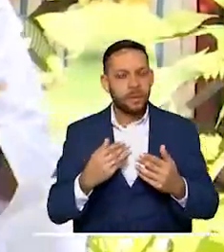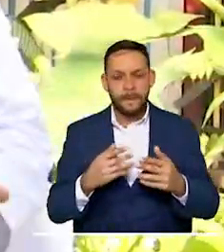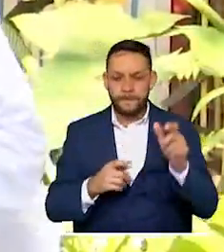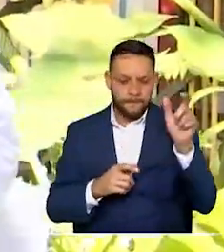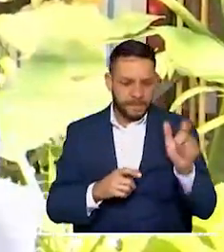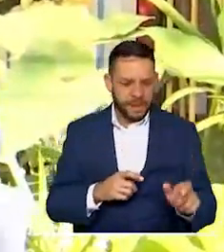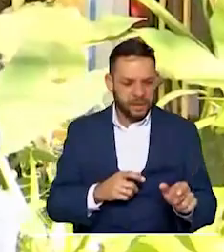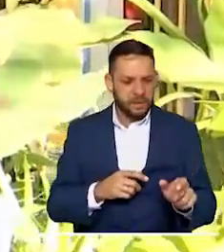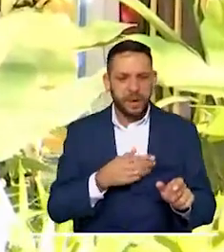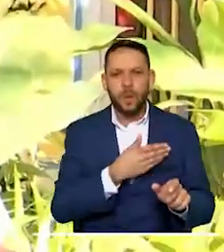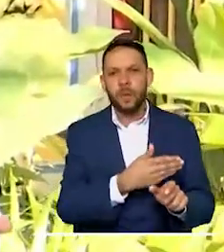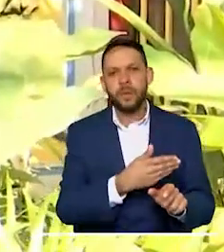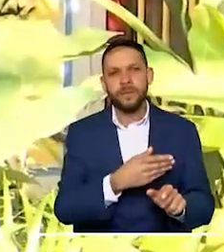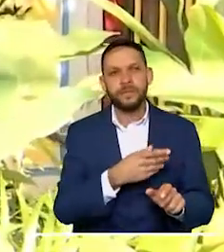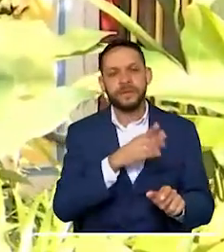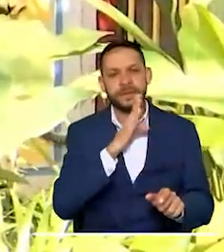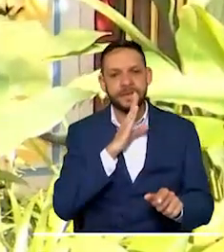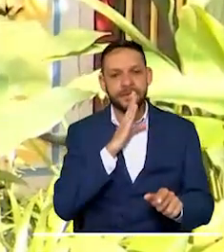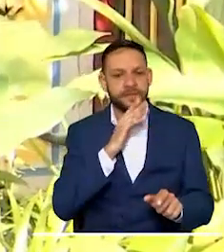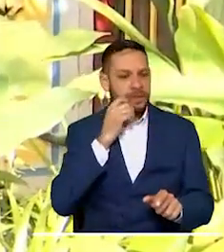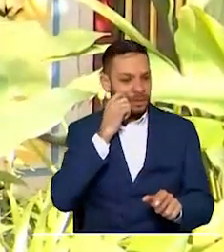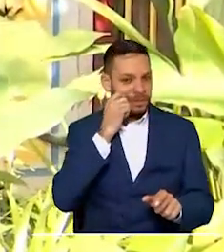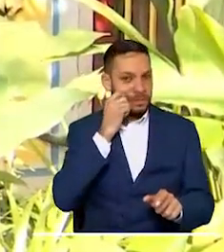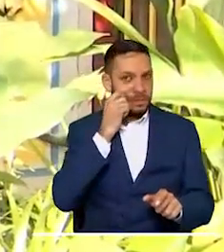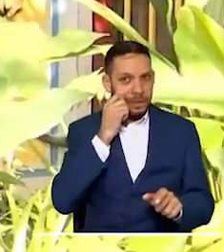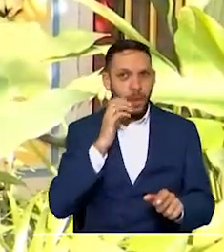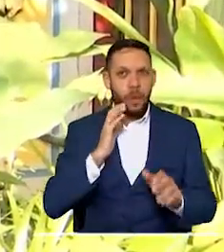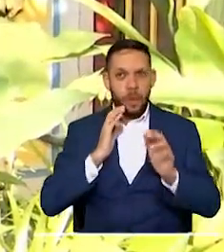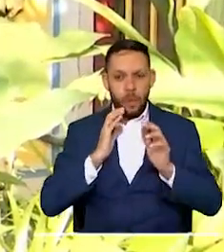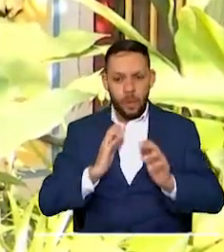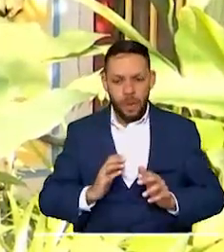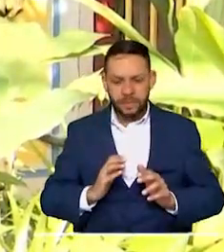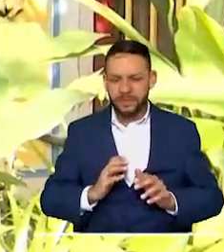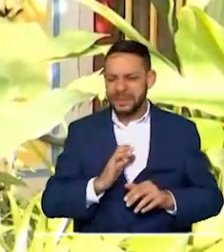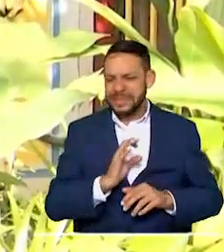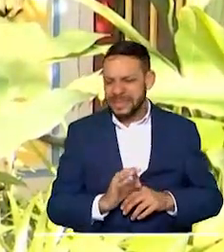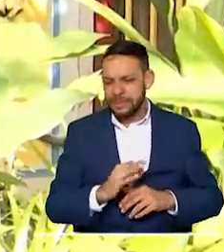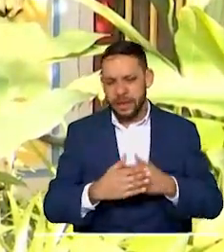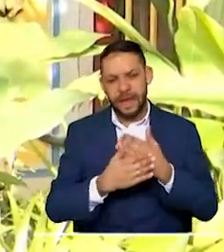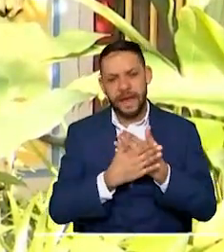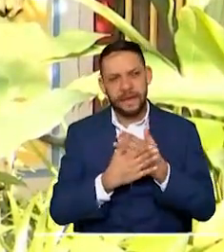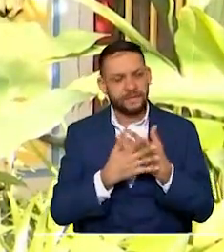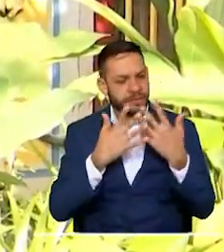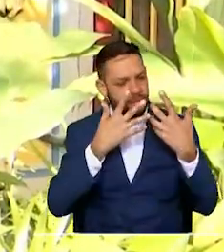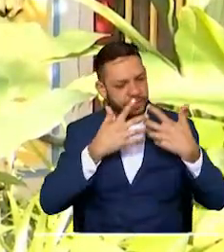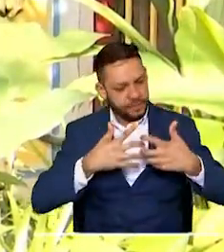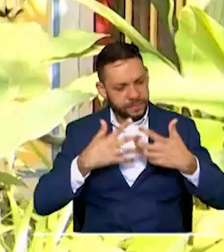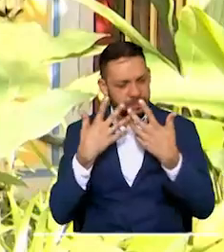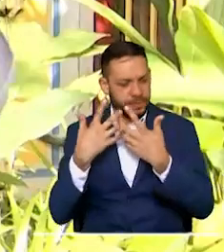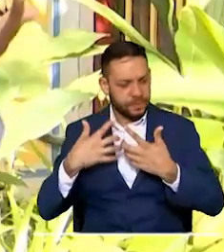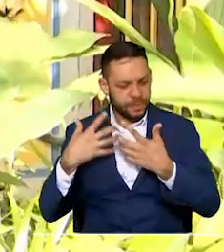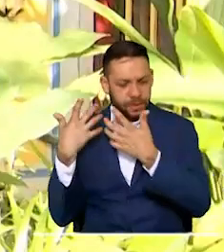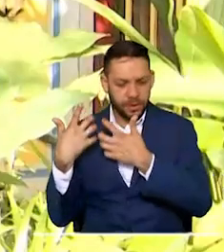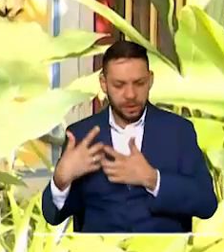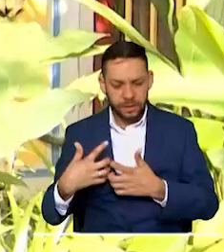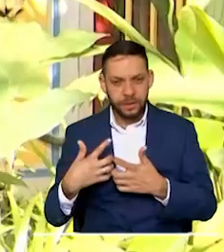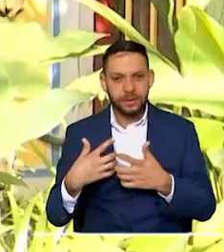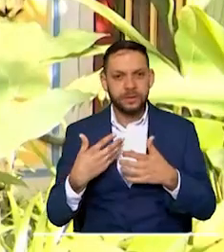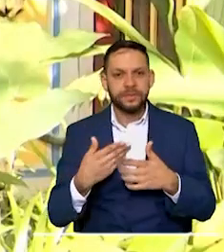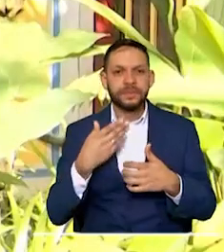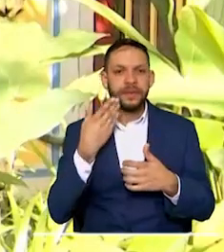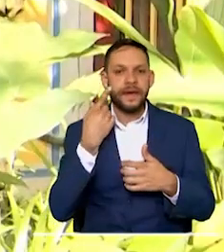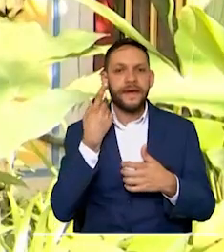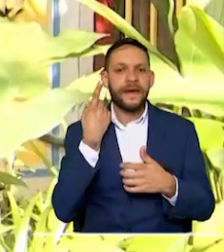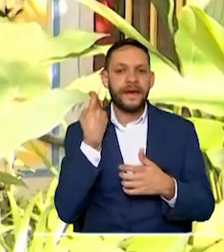porque definitivamente el cuerpo no miente. Él nos está todo el tiempo avisando de múltiples formas. No más ayer